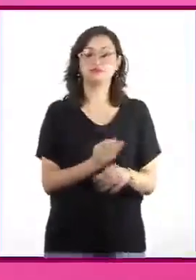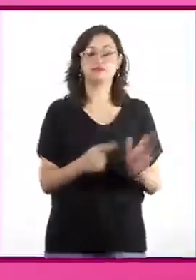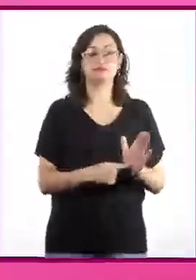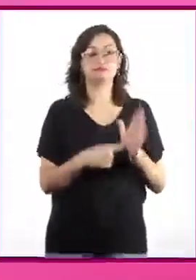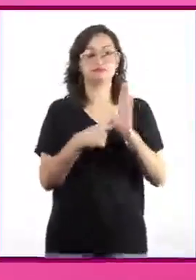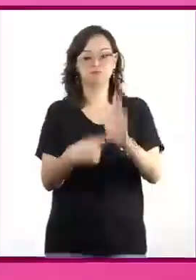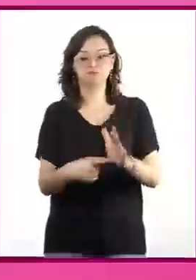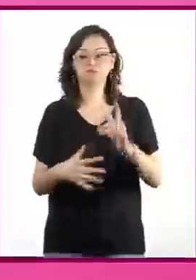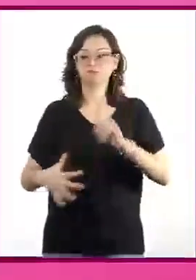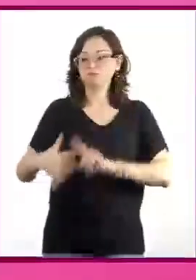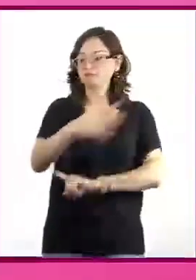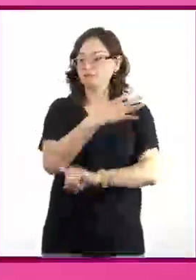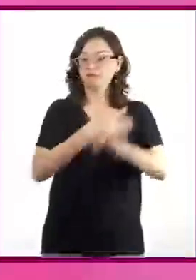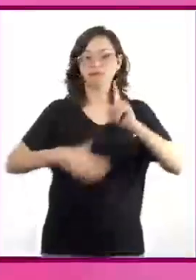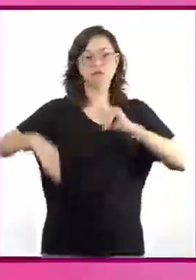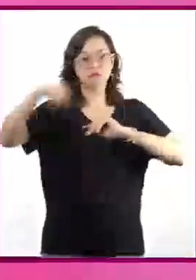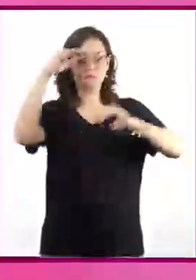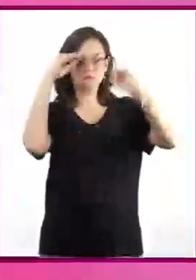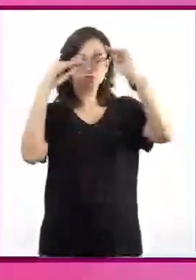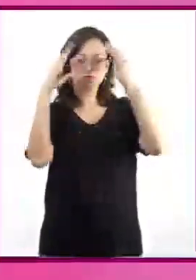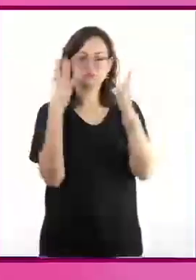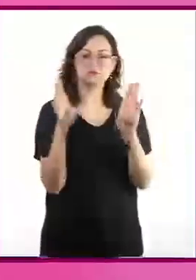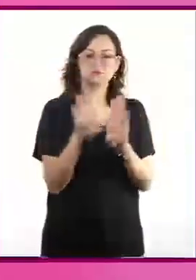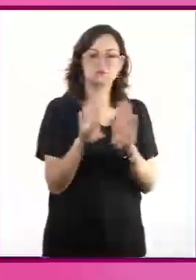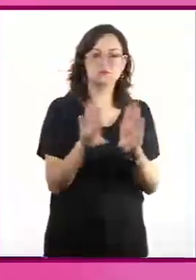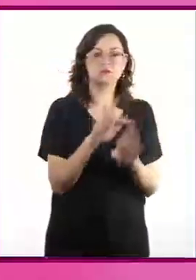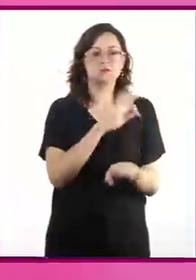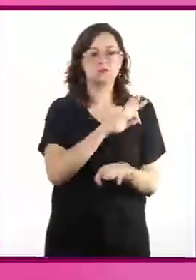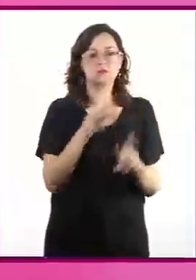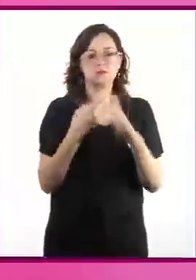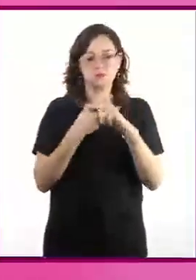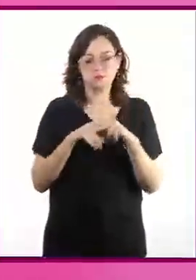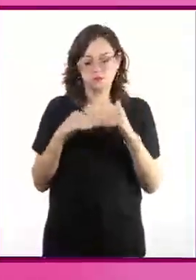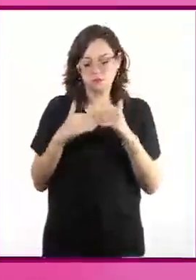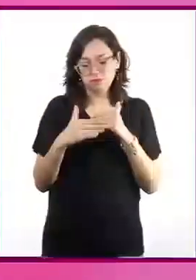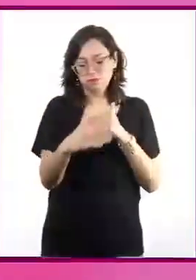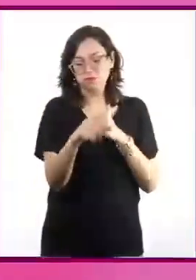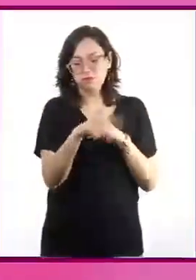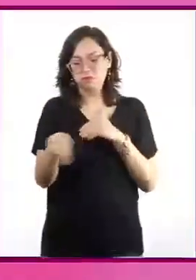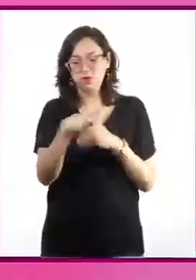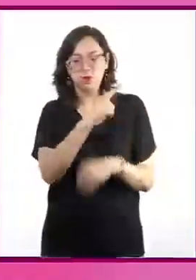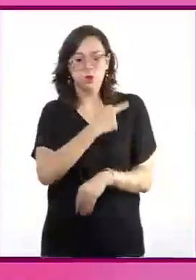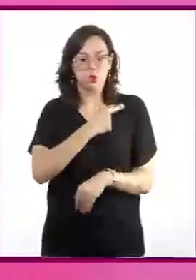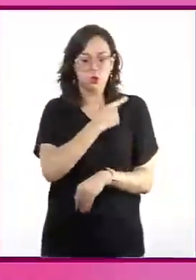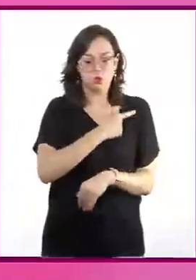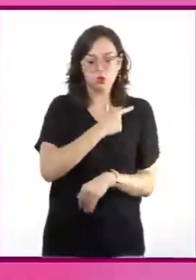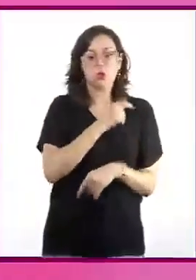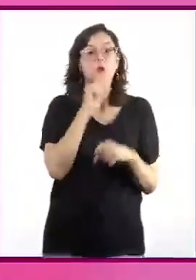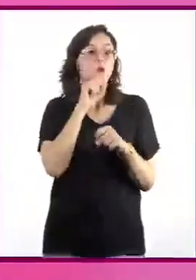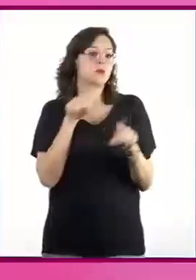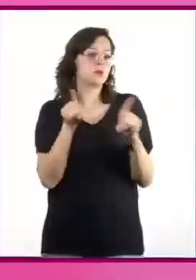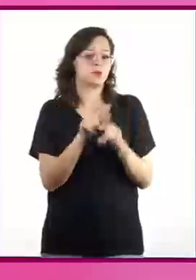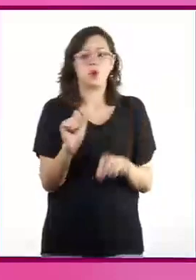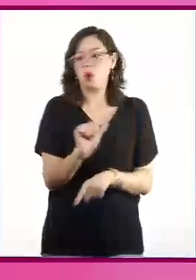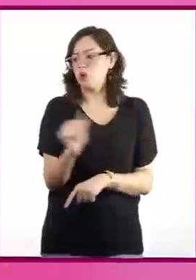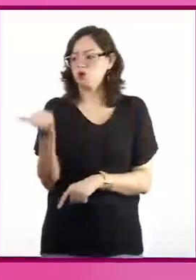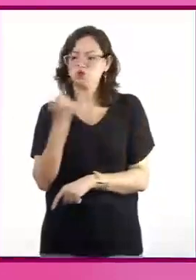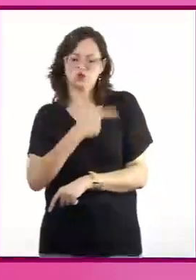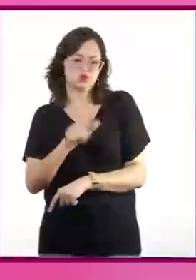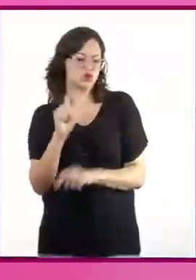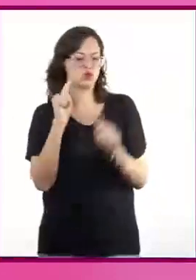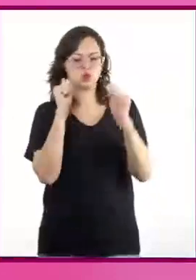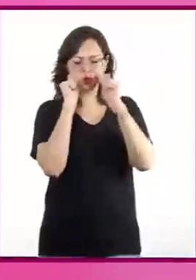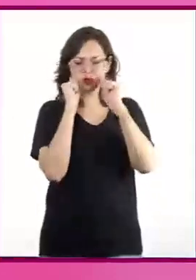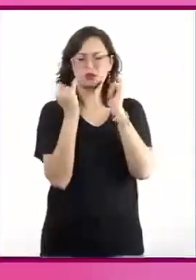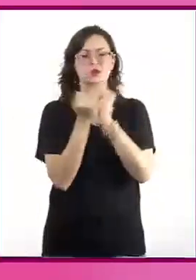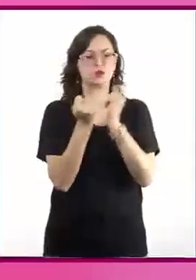de análisis de contexto de un poema, para que puedan comenzar a reseñar los poemas que más les gusten, o incluso de algunos que no les guste tanto. A